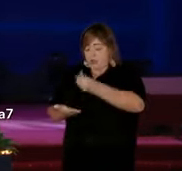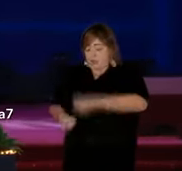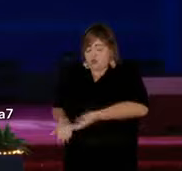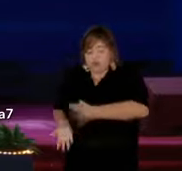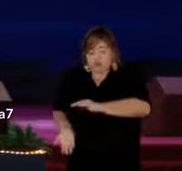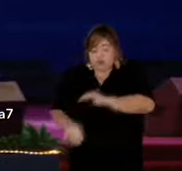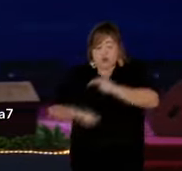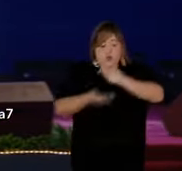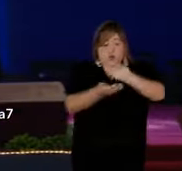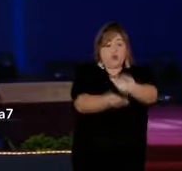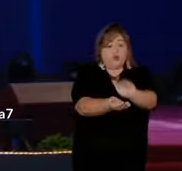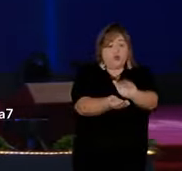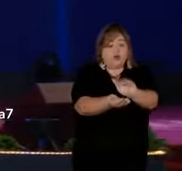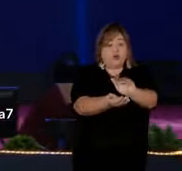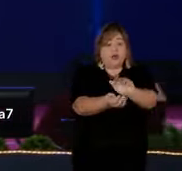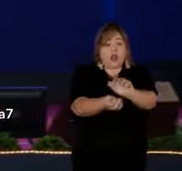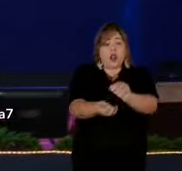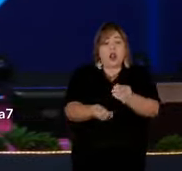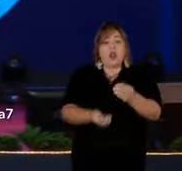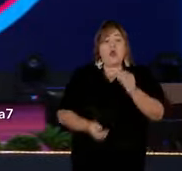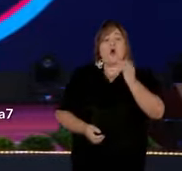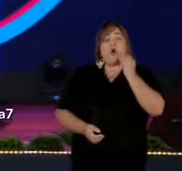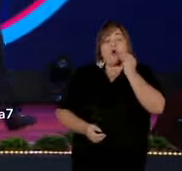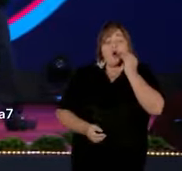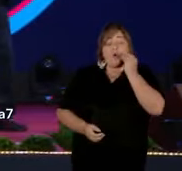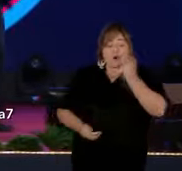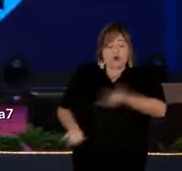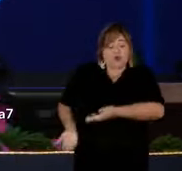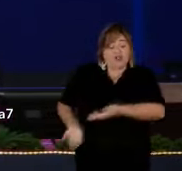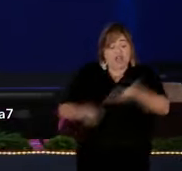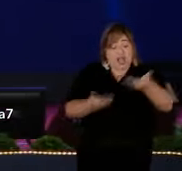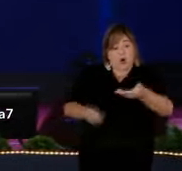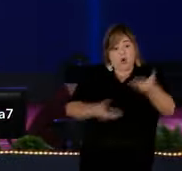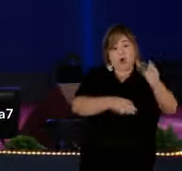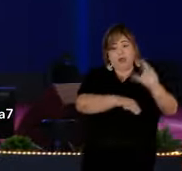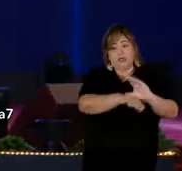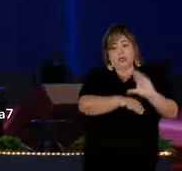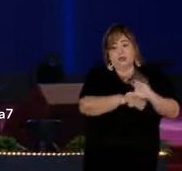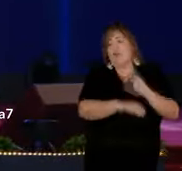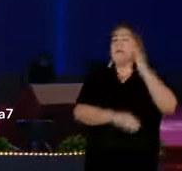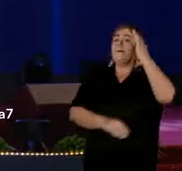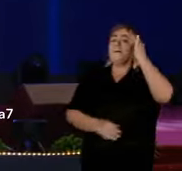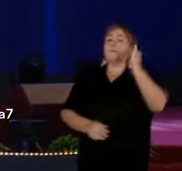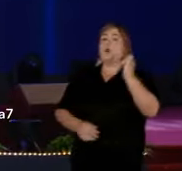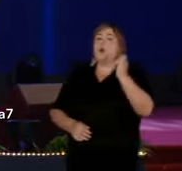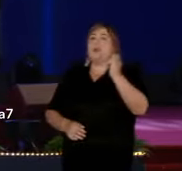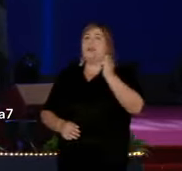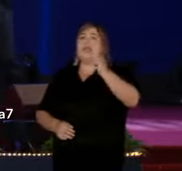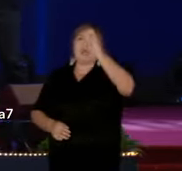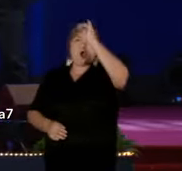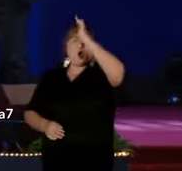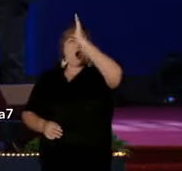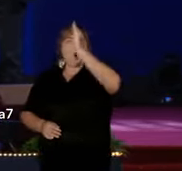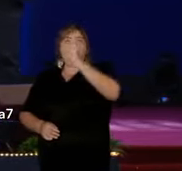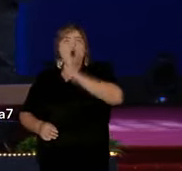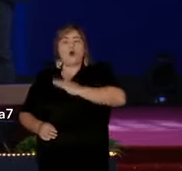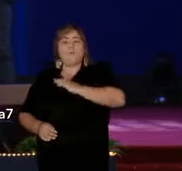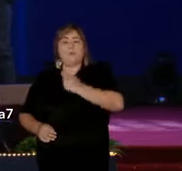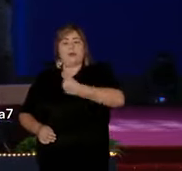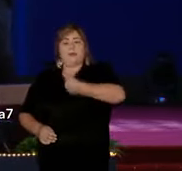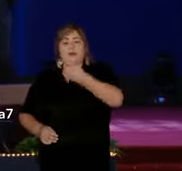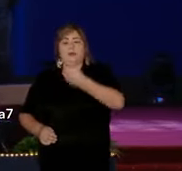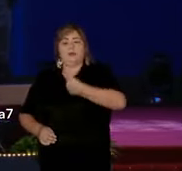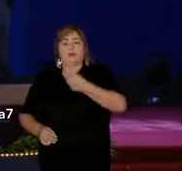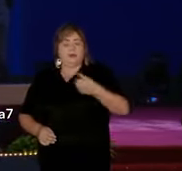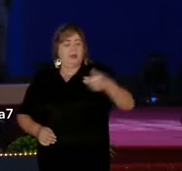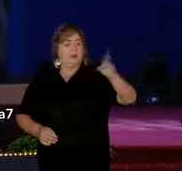fe todavía de creerle a Dios. Porque eso solamente lo hace un hombre valiente. Pero Radamés, eso